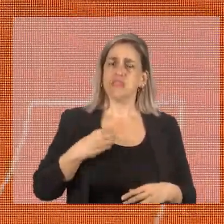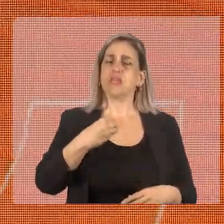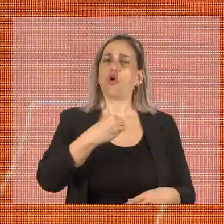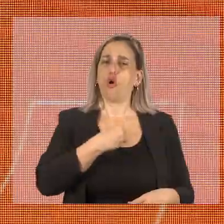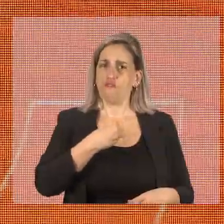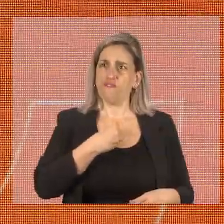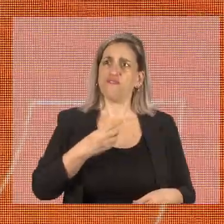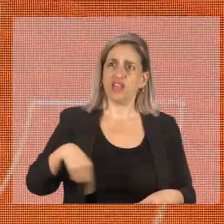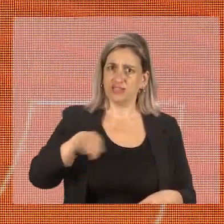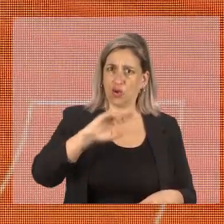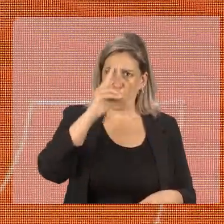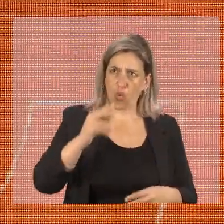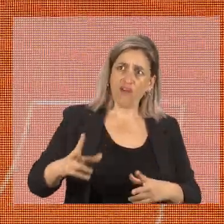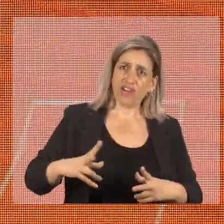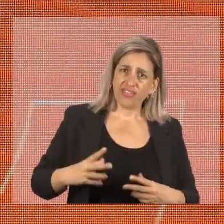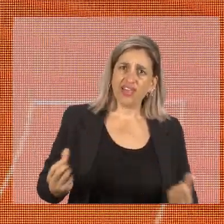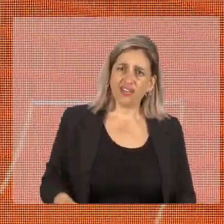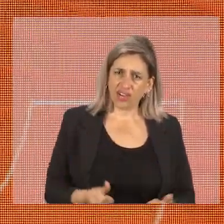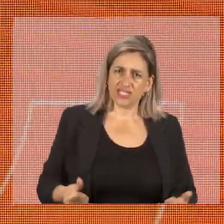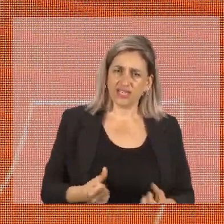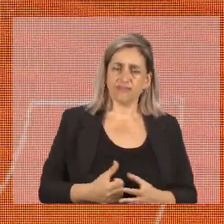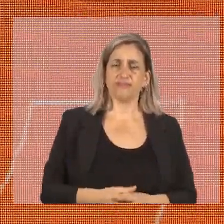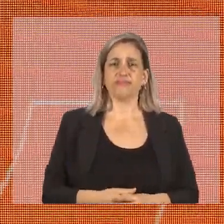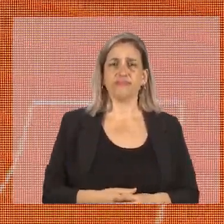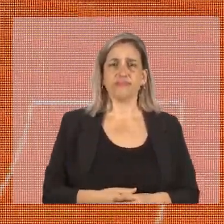país: confianza y cohesión social.